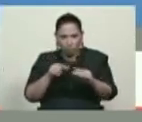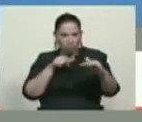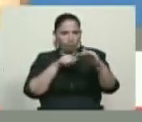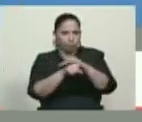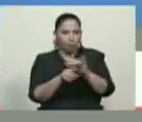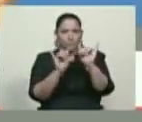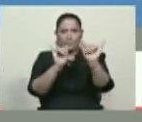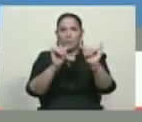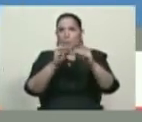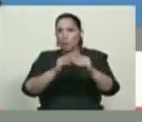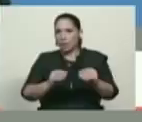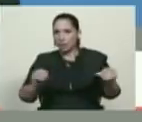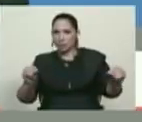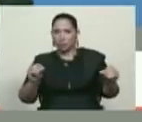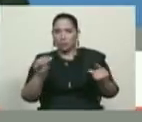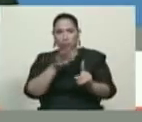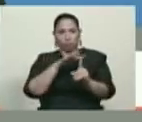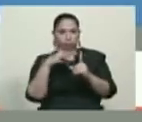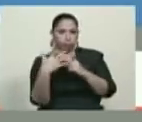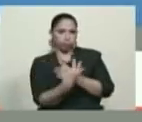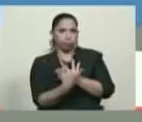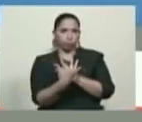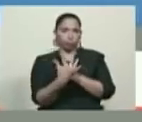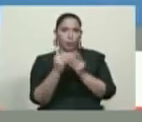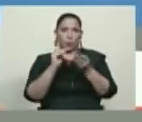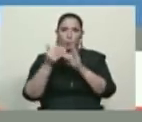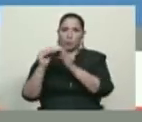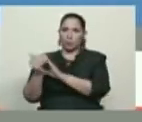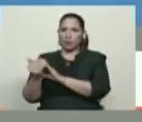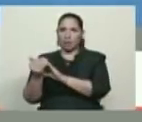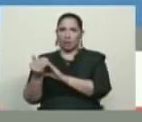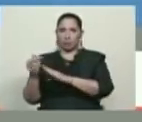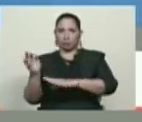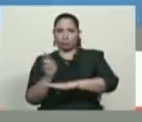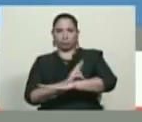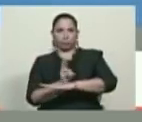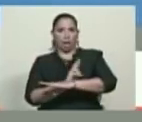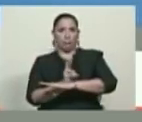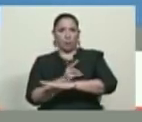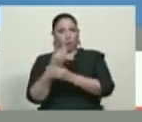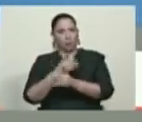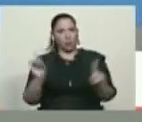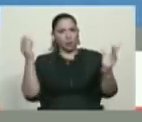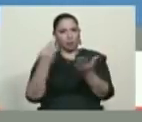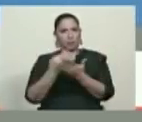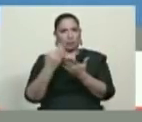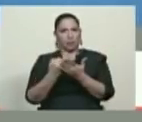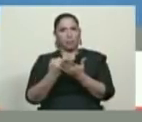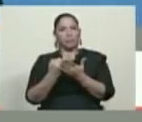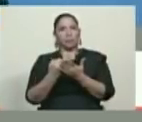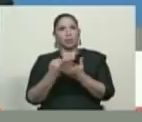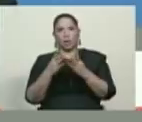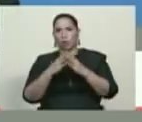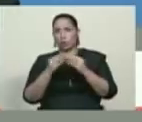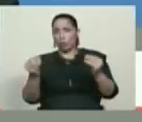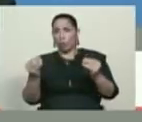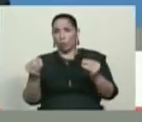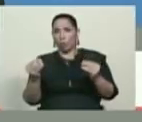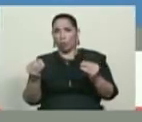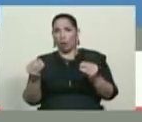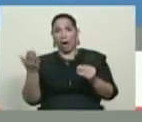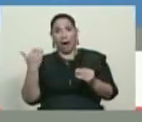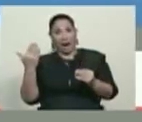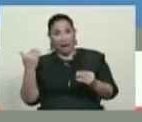territorio, en tu entorno comunitario inmediato, de manera democrática, siempre. Eso no existía,